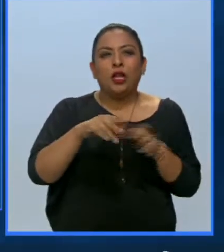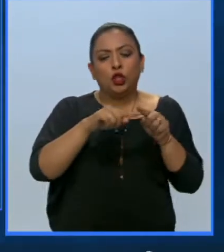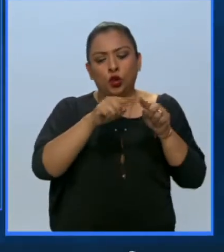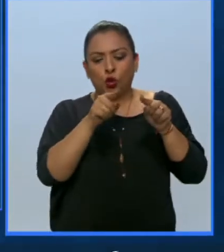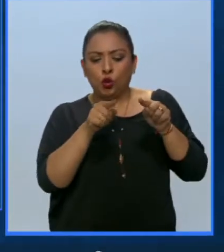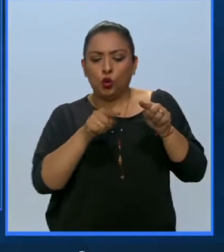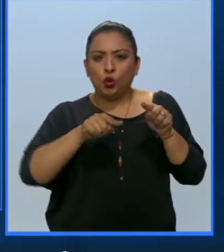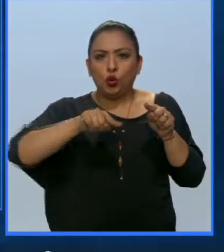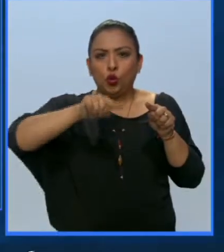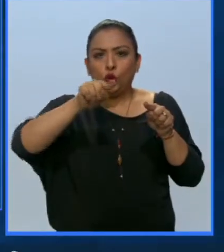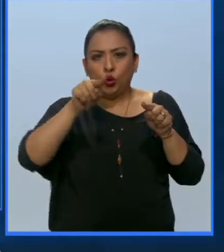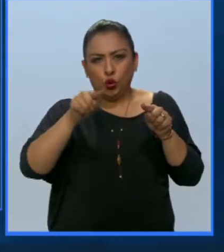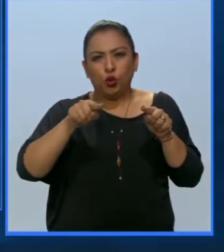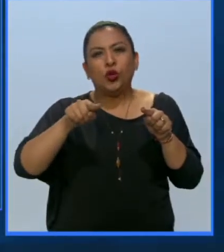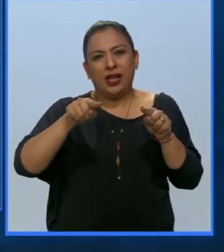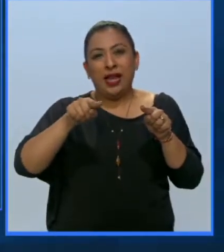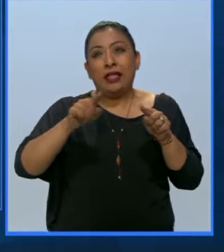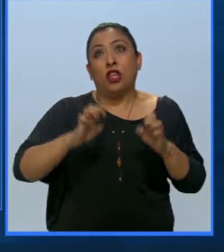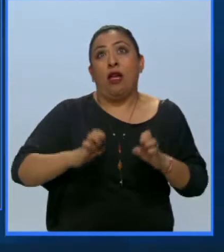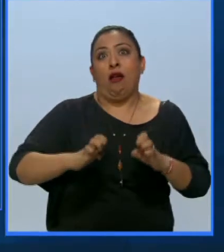bajas, potencialmente